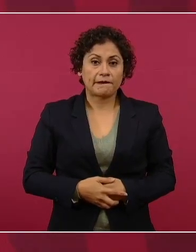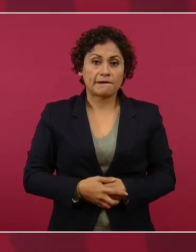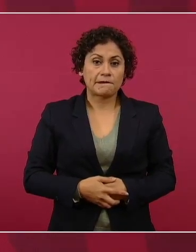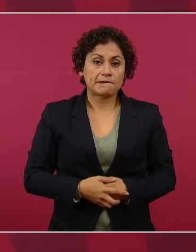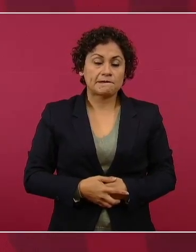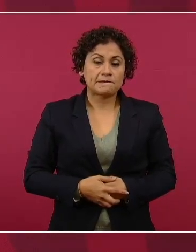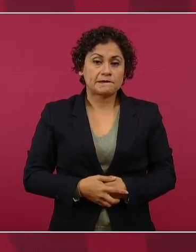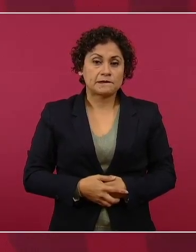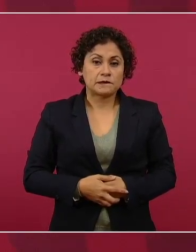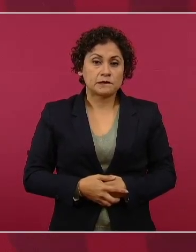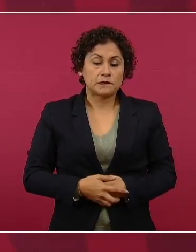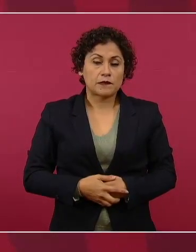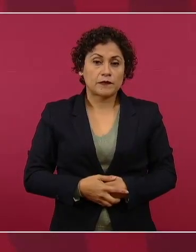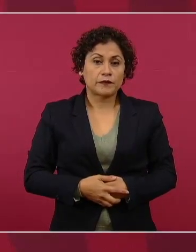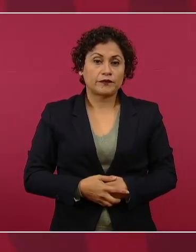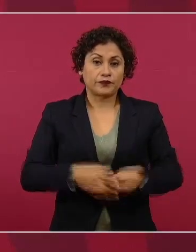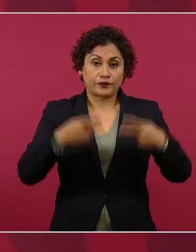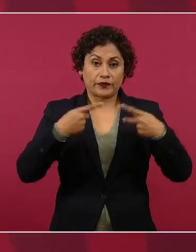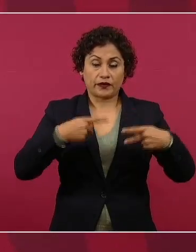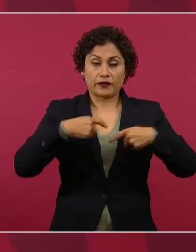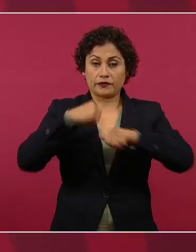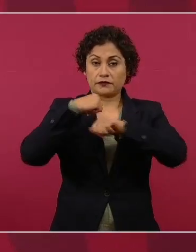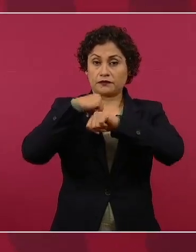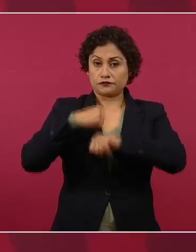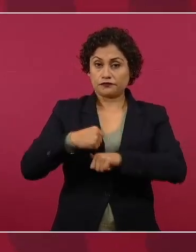las autoridades en general